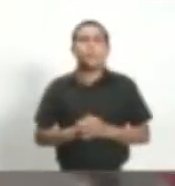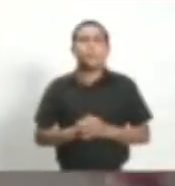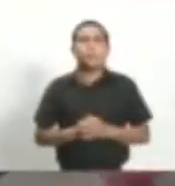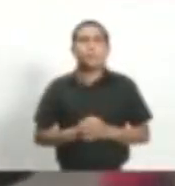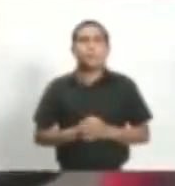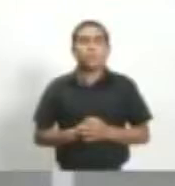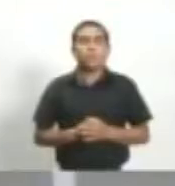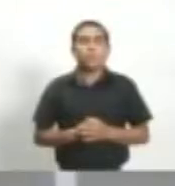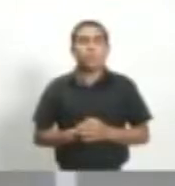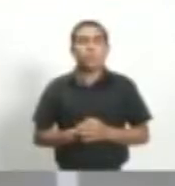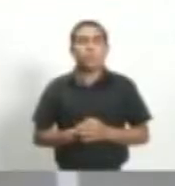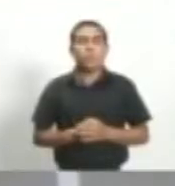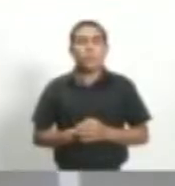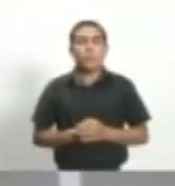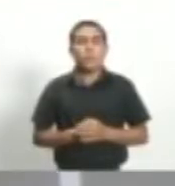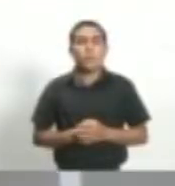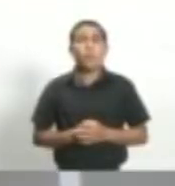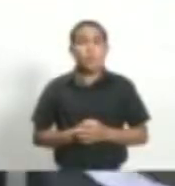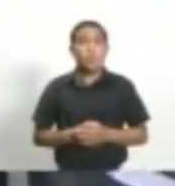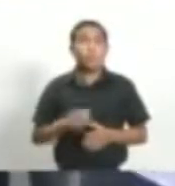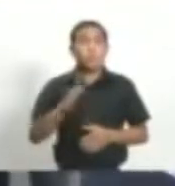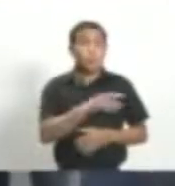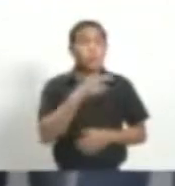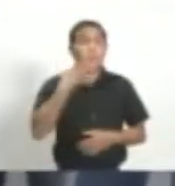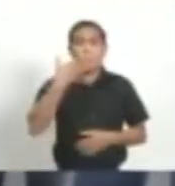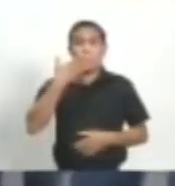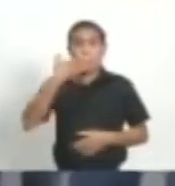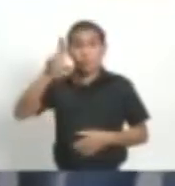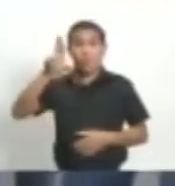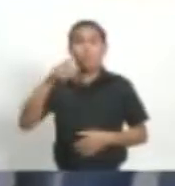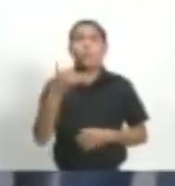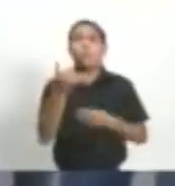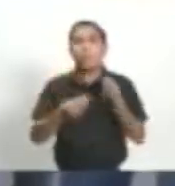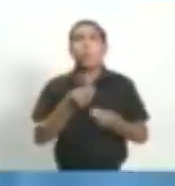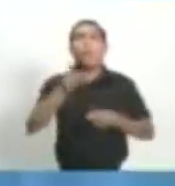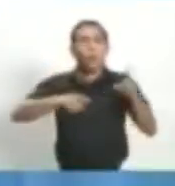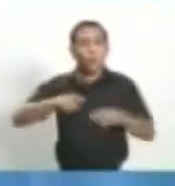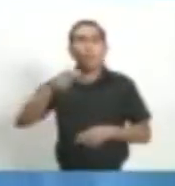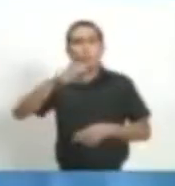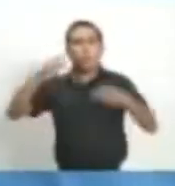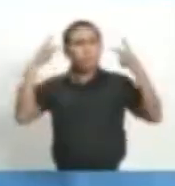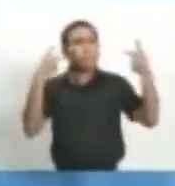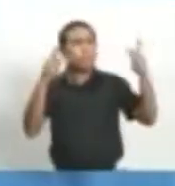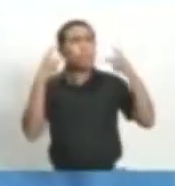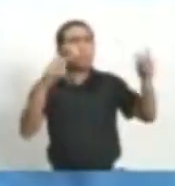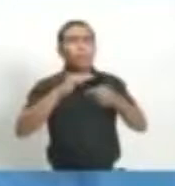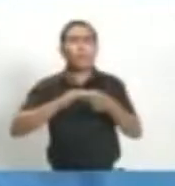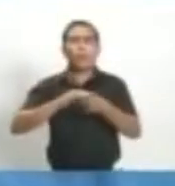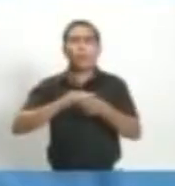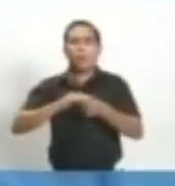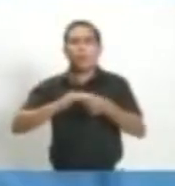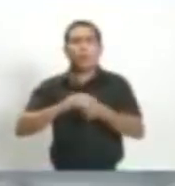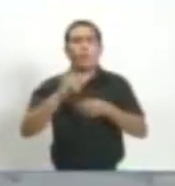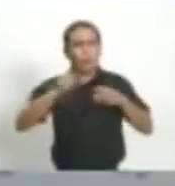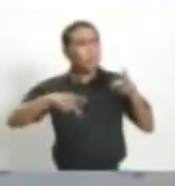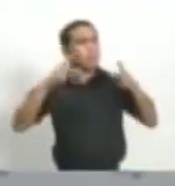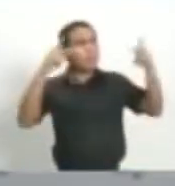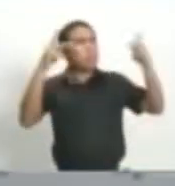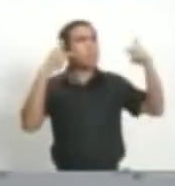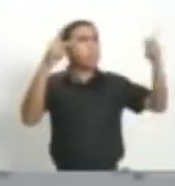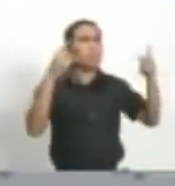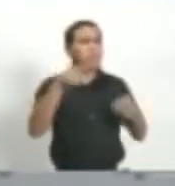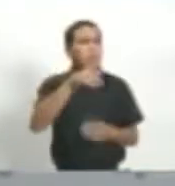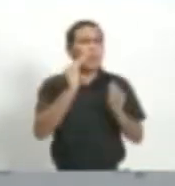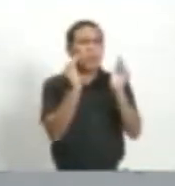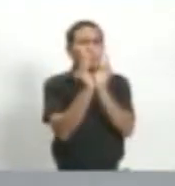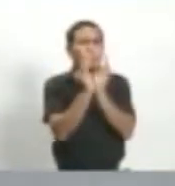Cansados de los reiterados desmanes en el centro de menor infractor en Riohacha, vecinos protestaron en la mañana de hoy. Habitantes del barrio Arriba anunciaron que no permitirán el funcionamiento del